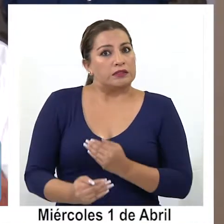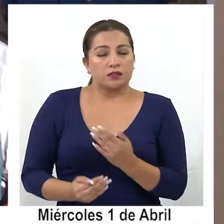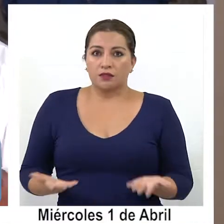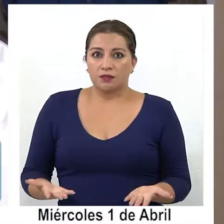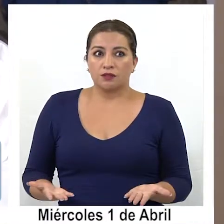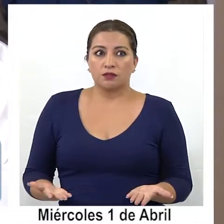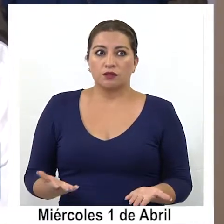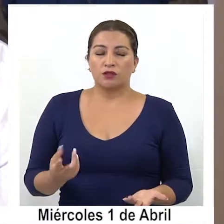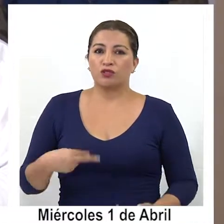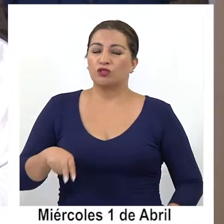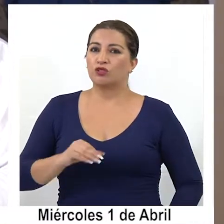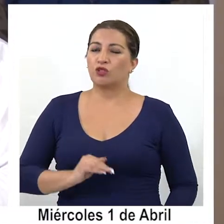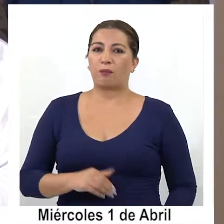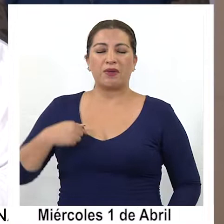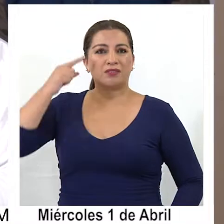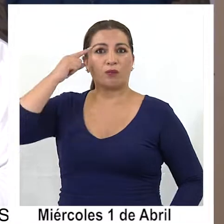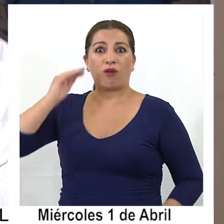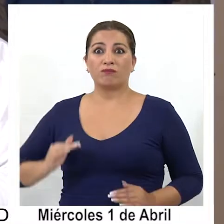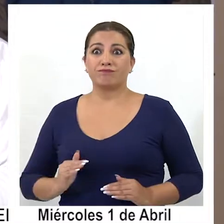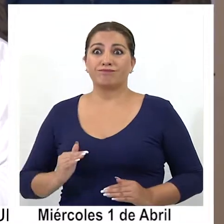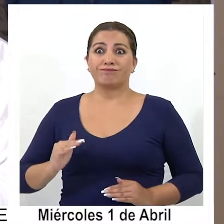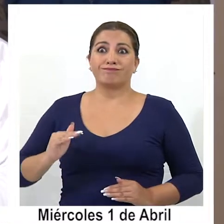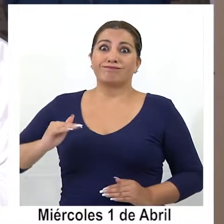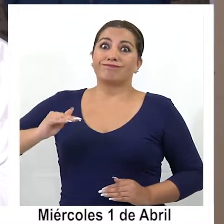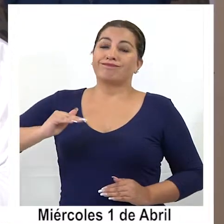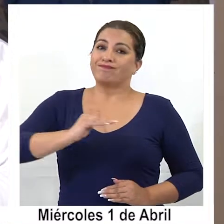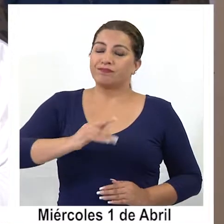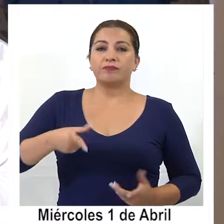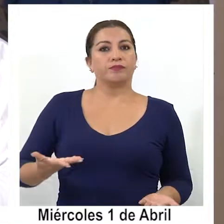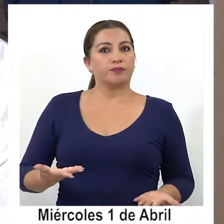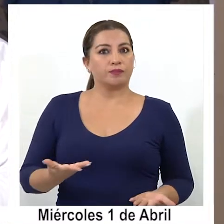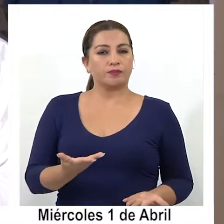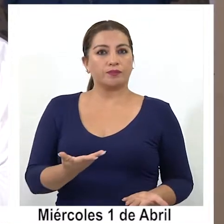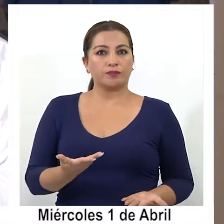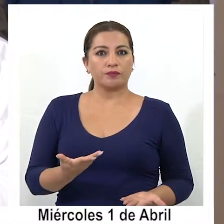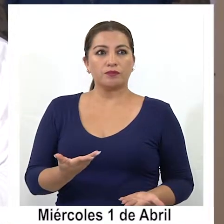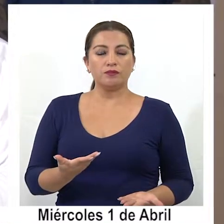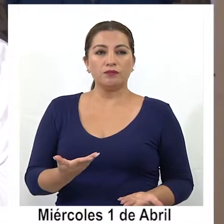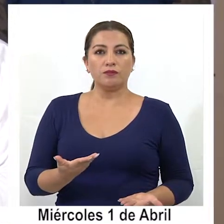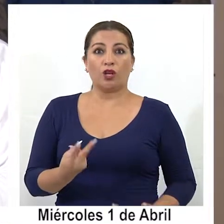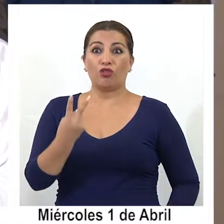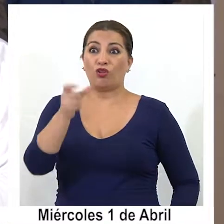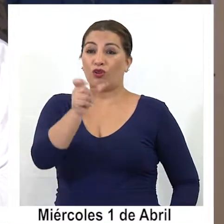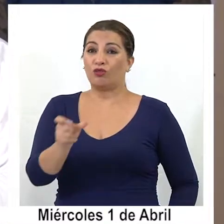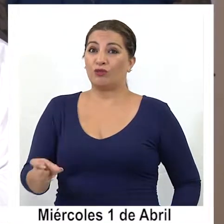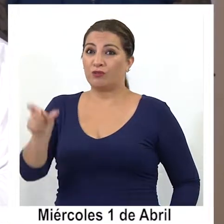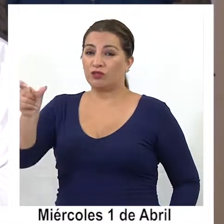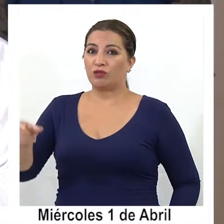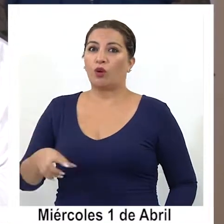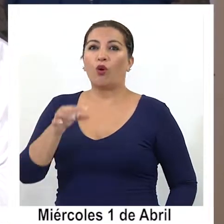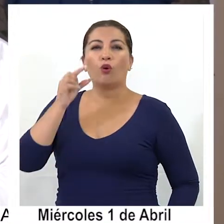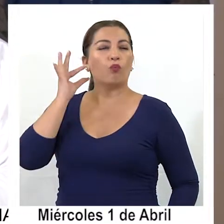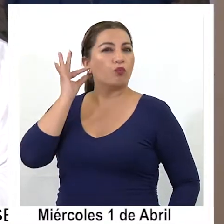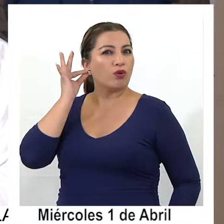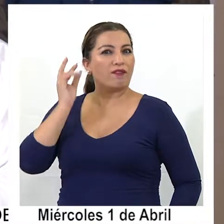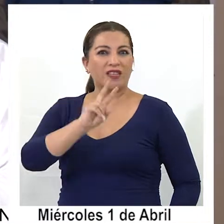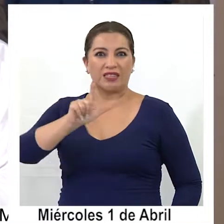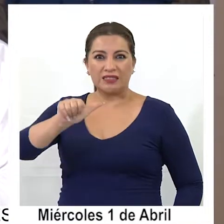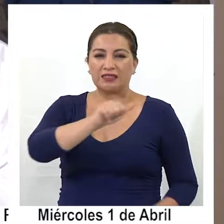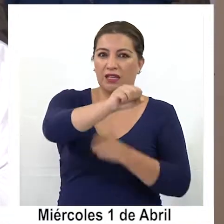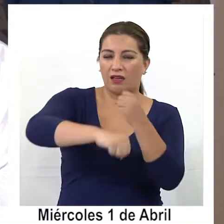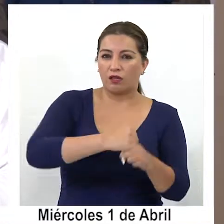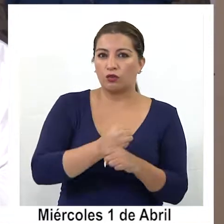de mantener una curva bastante aplanada, pero de todas maneras tener dos nuevos casos, una mujer de 26 años,